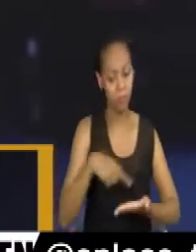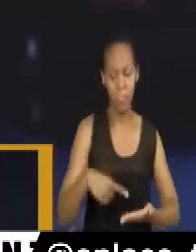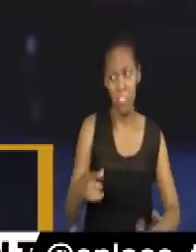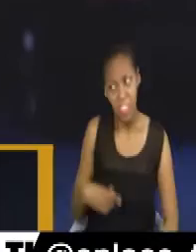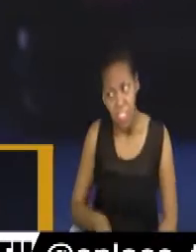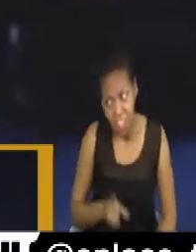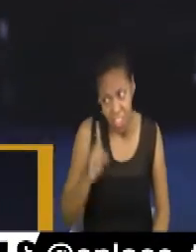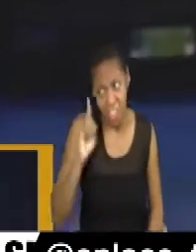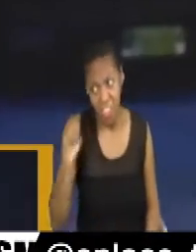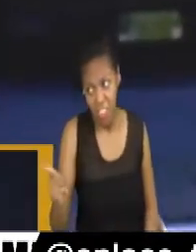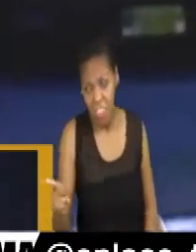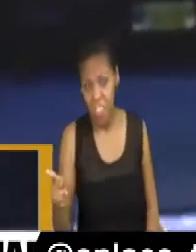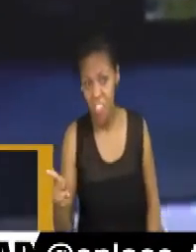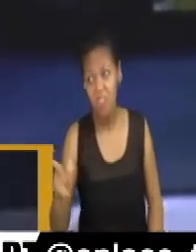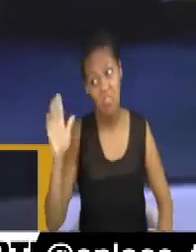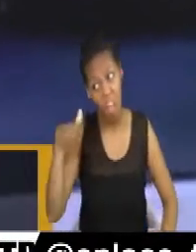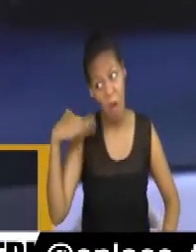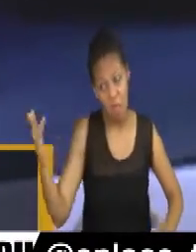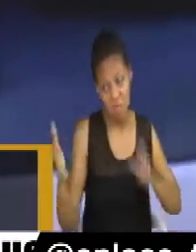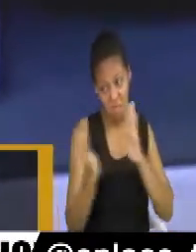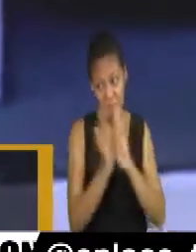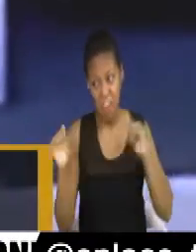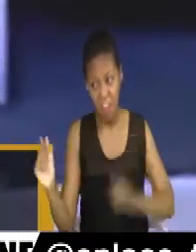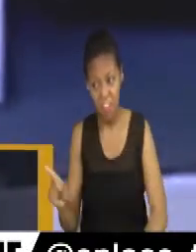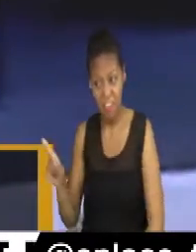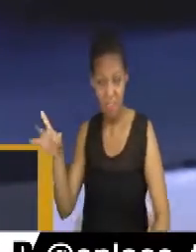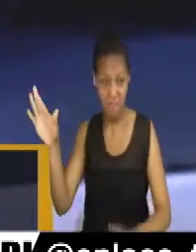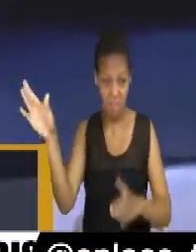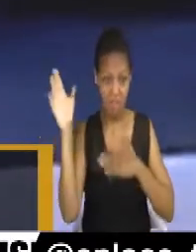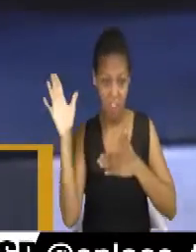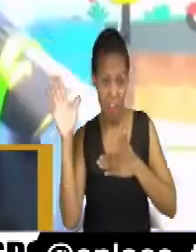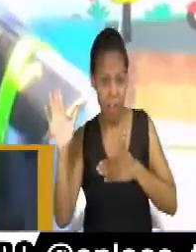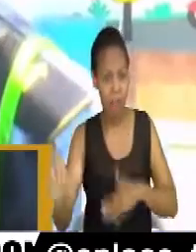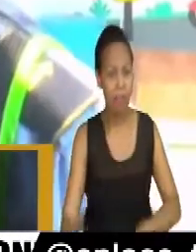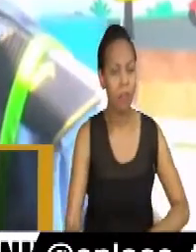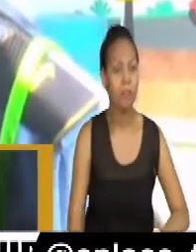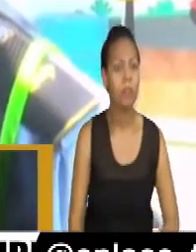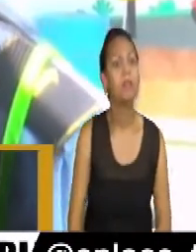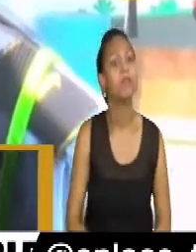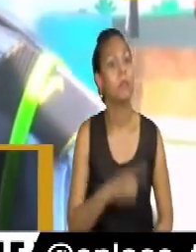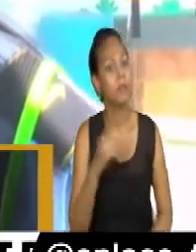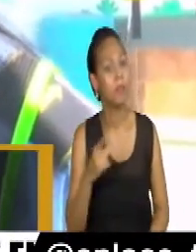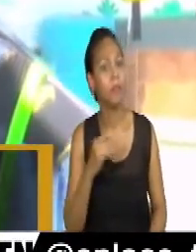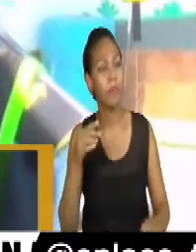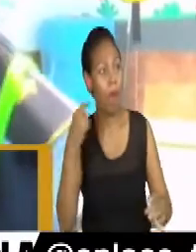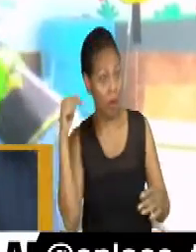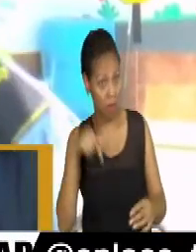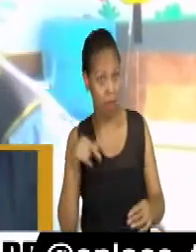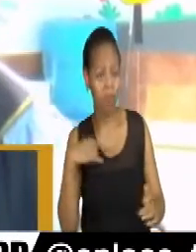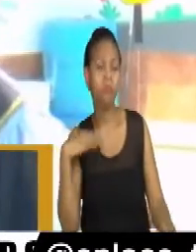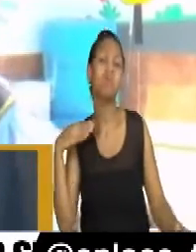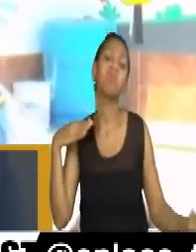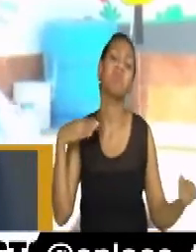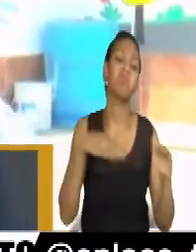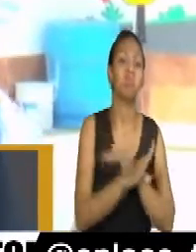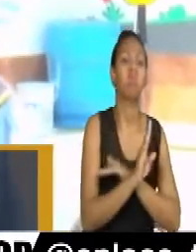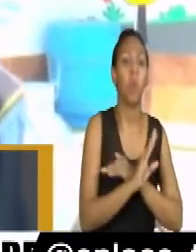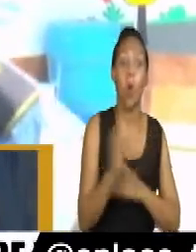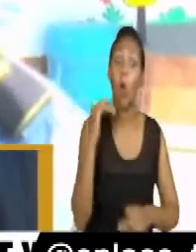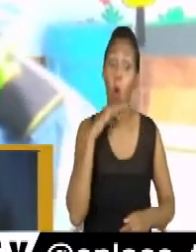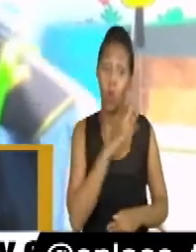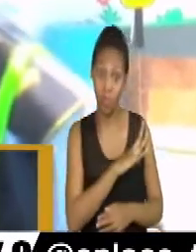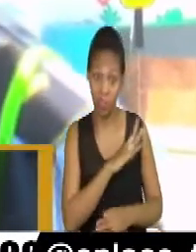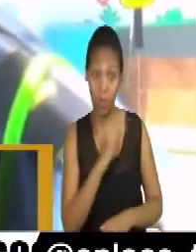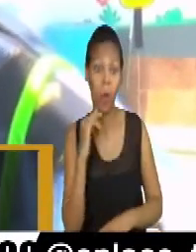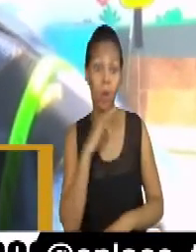que se lo tendría que pagar. Cuando ese vehículo lo trajo a patios, él se mete a los patios, muy groseramente se mete a los patios,